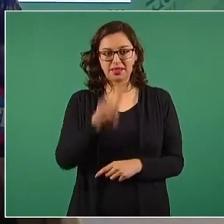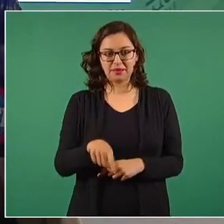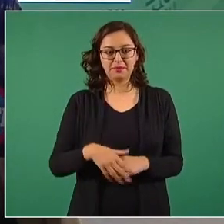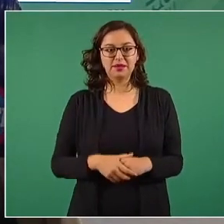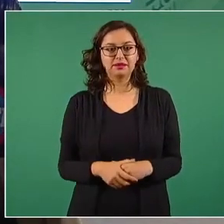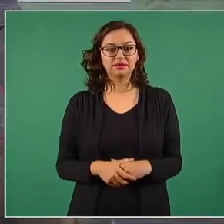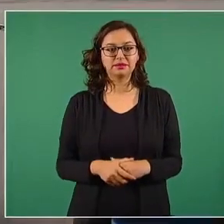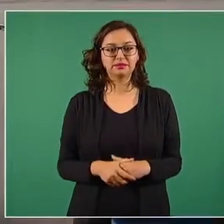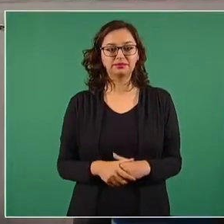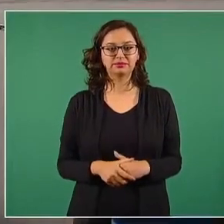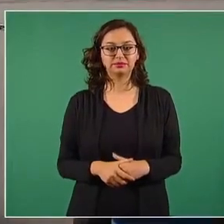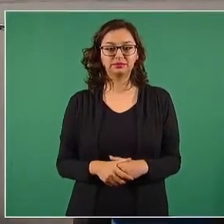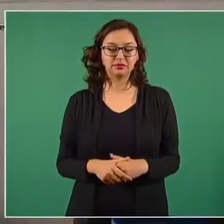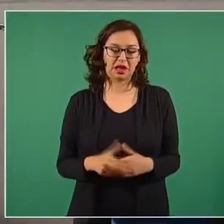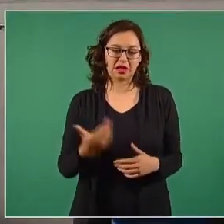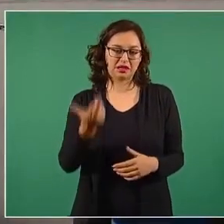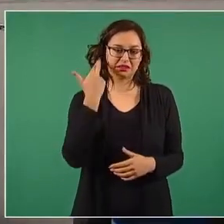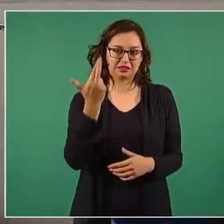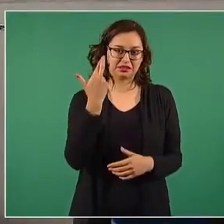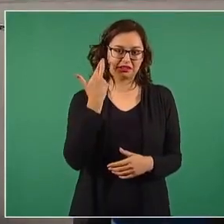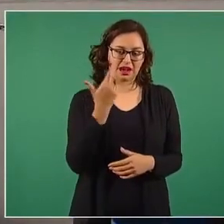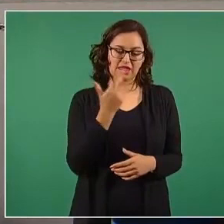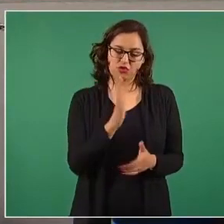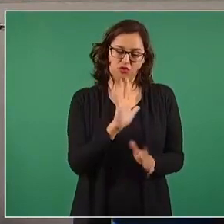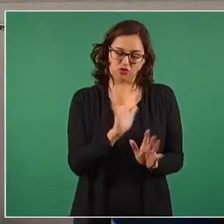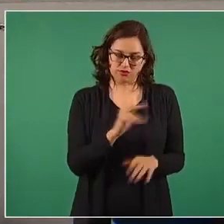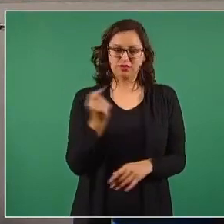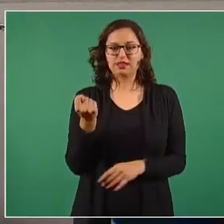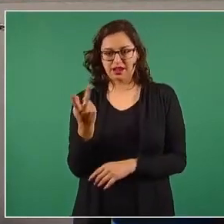para no cargársela toda.